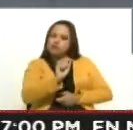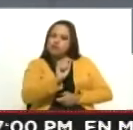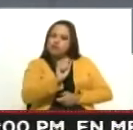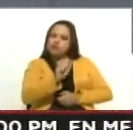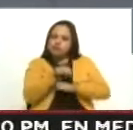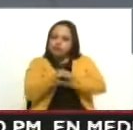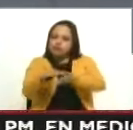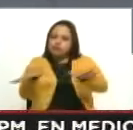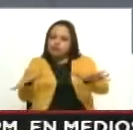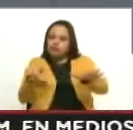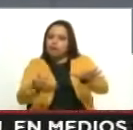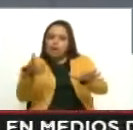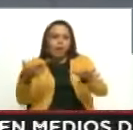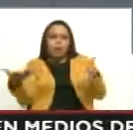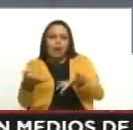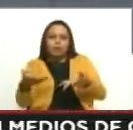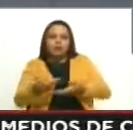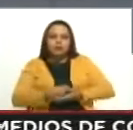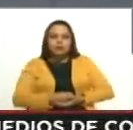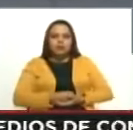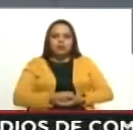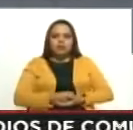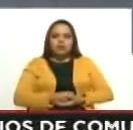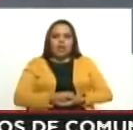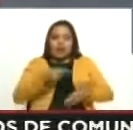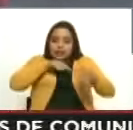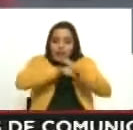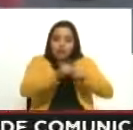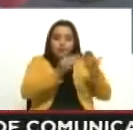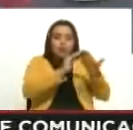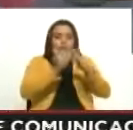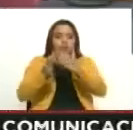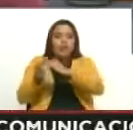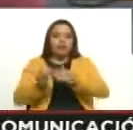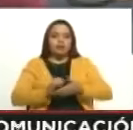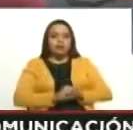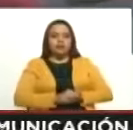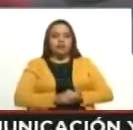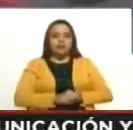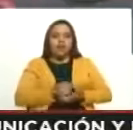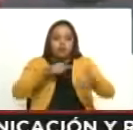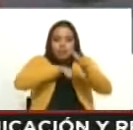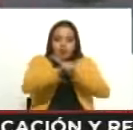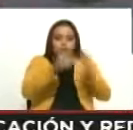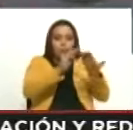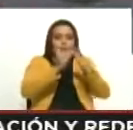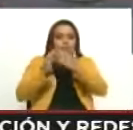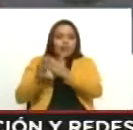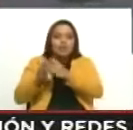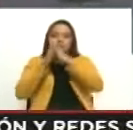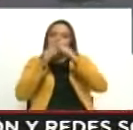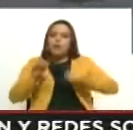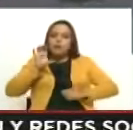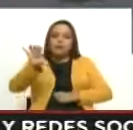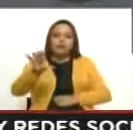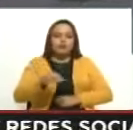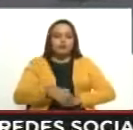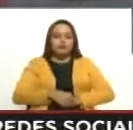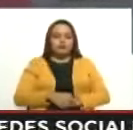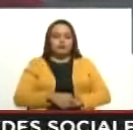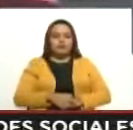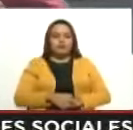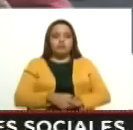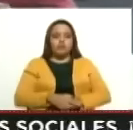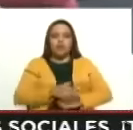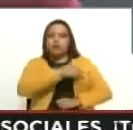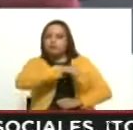territorial en este instante son las comunidades. Las comunidades de todo el país.